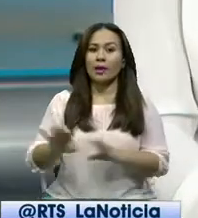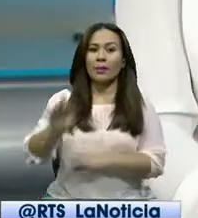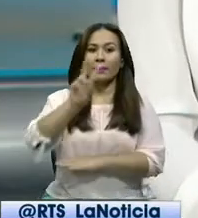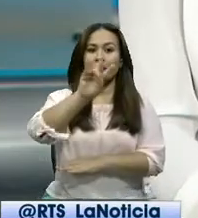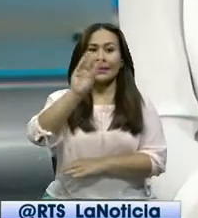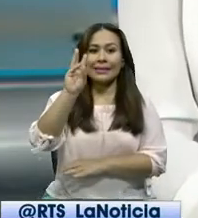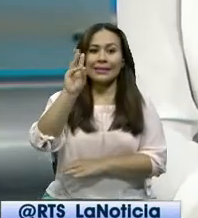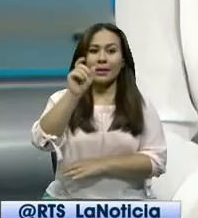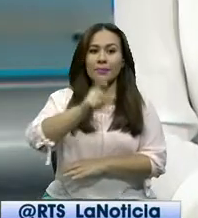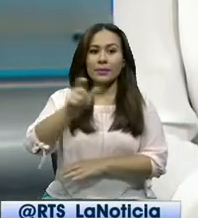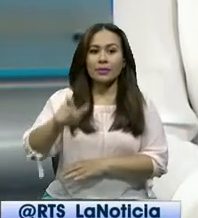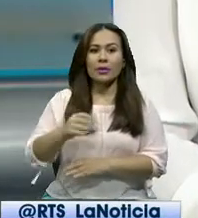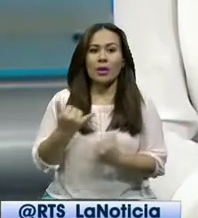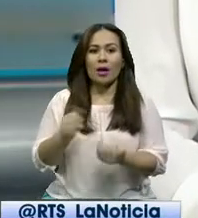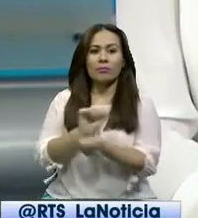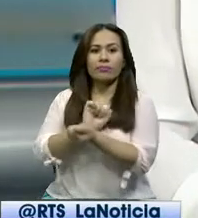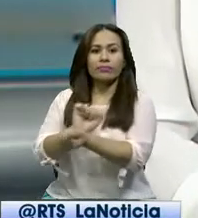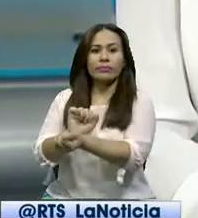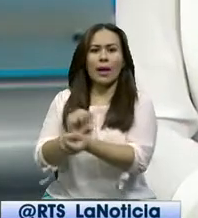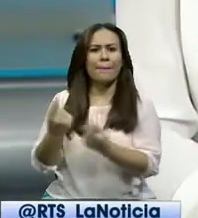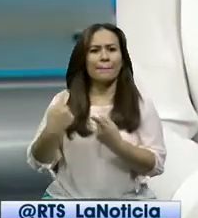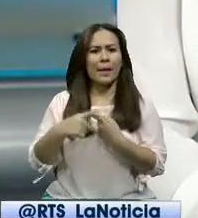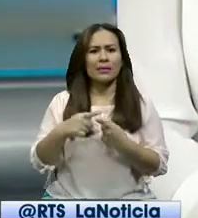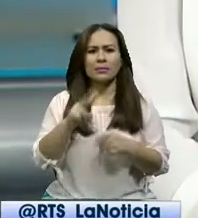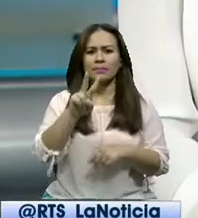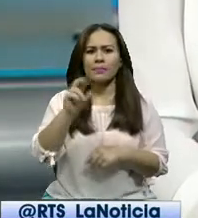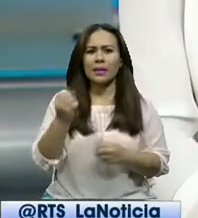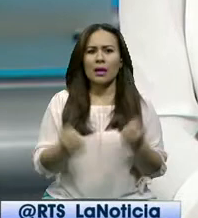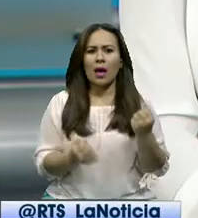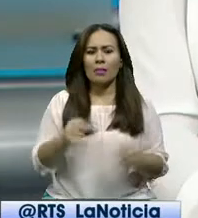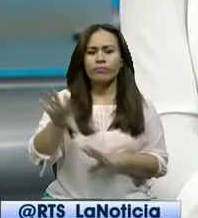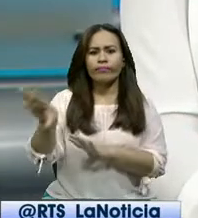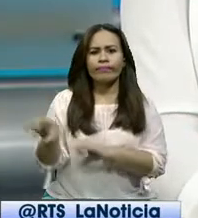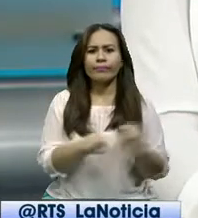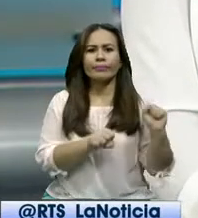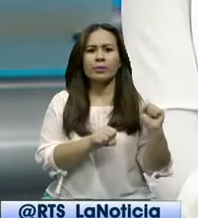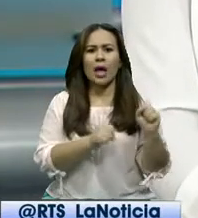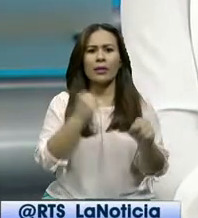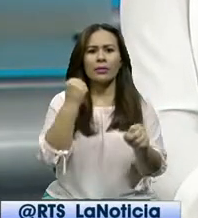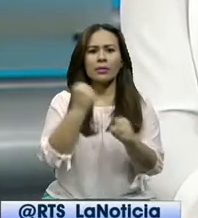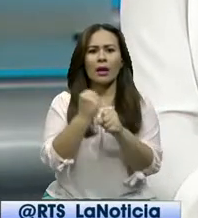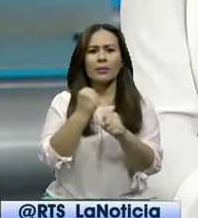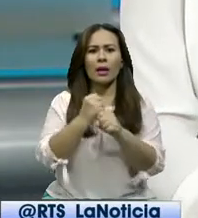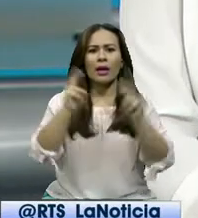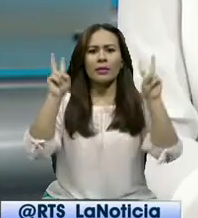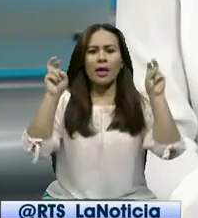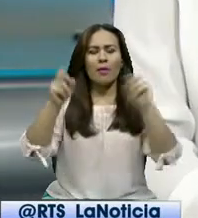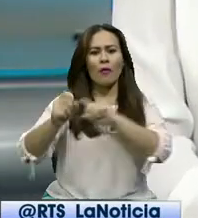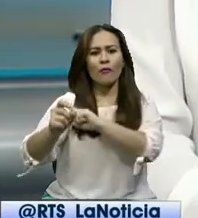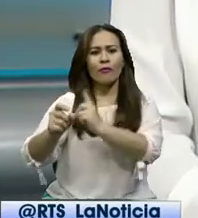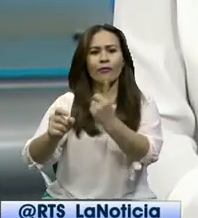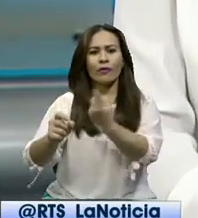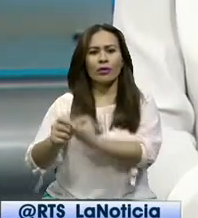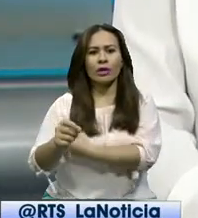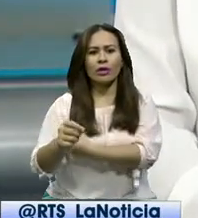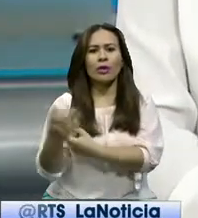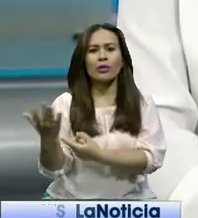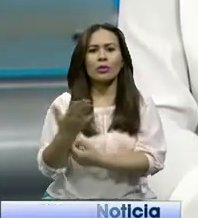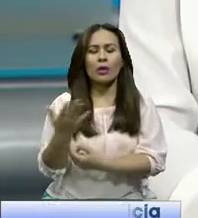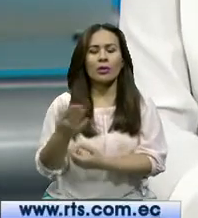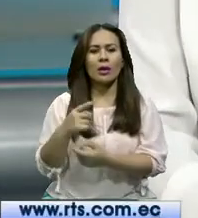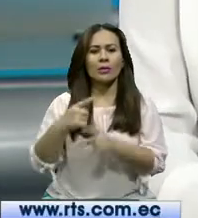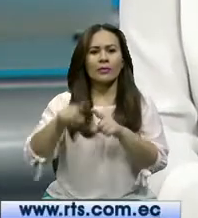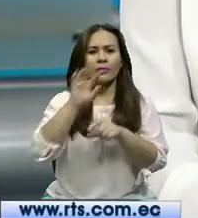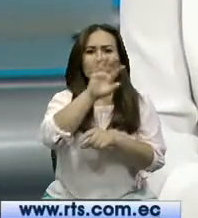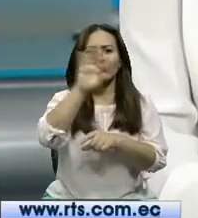26 personas fueron detenidas y más de 20 vehículos decomisados durante la operación denominada Fortaleza, llevada a cabo